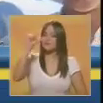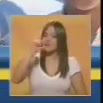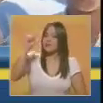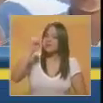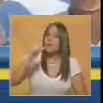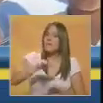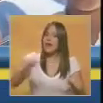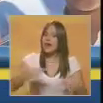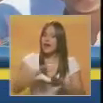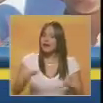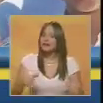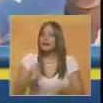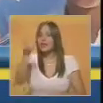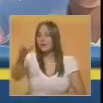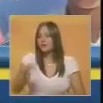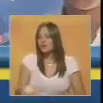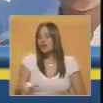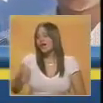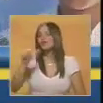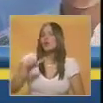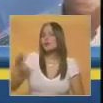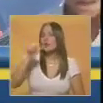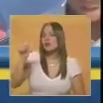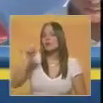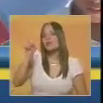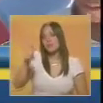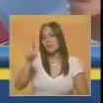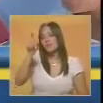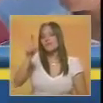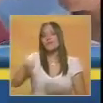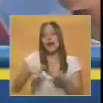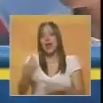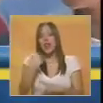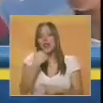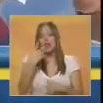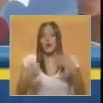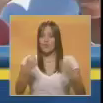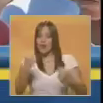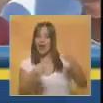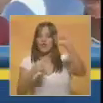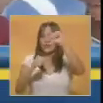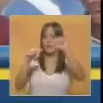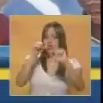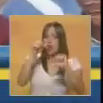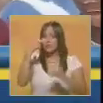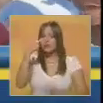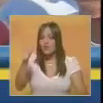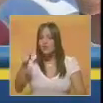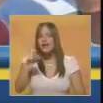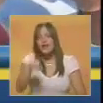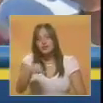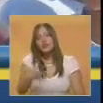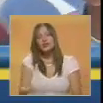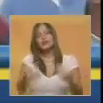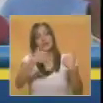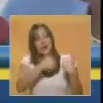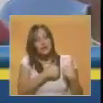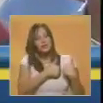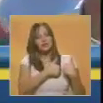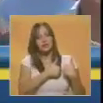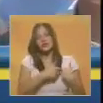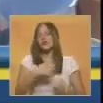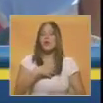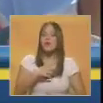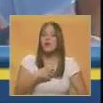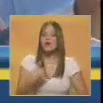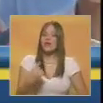en las playas. Las personas toman y las personas no pueden ponerse al frente de un volante. Eso es un tema de responsabilidad. No puede